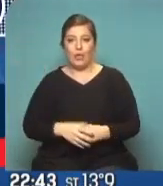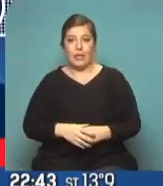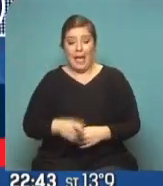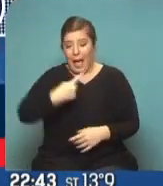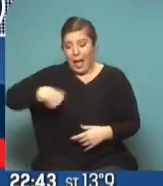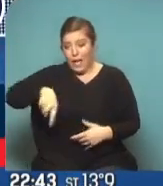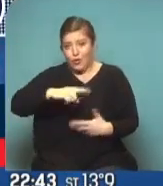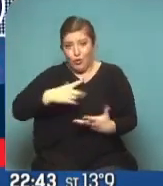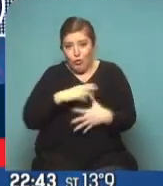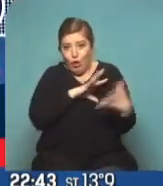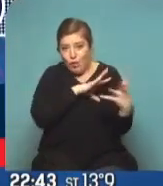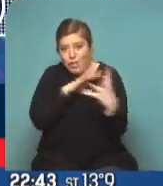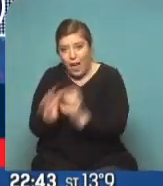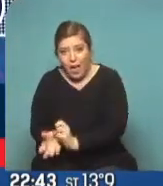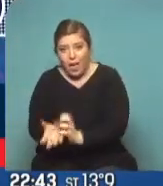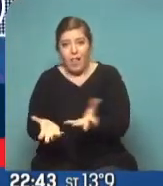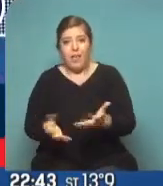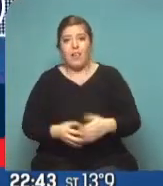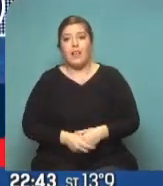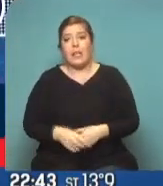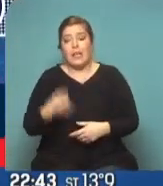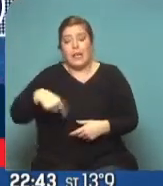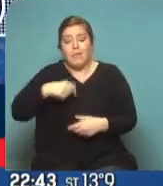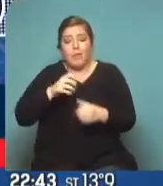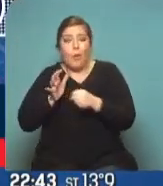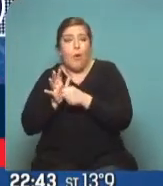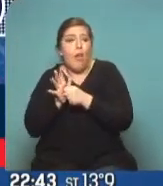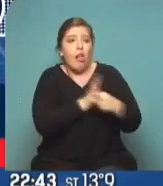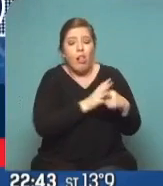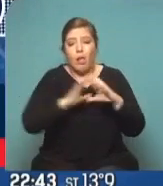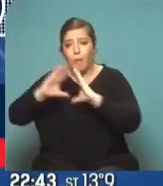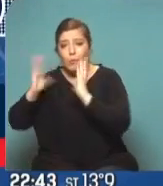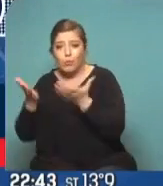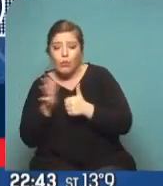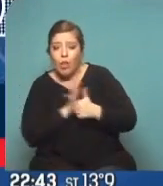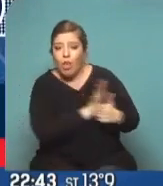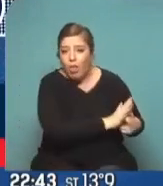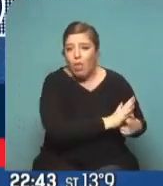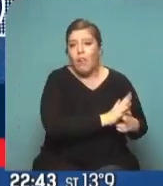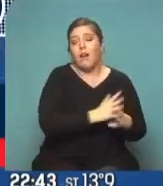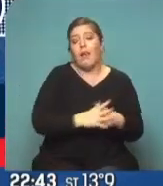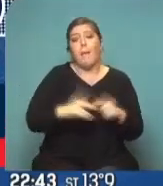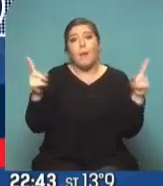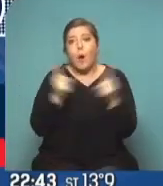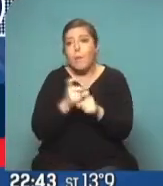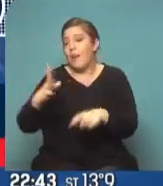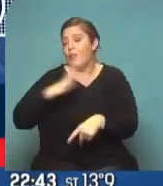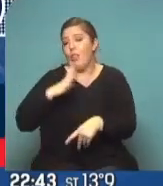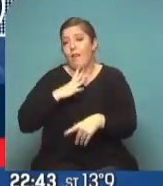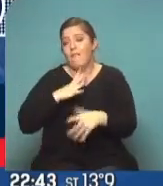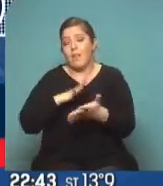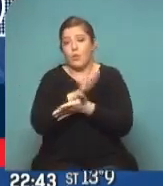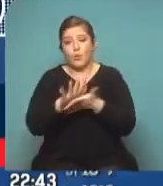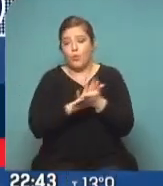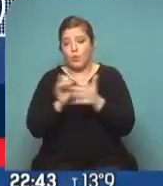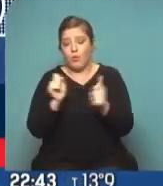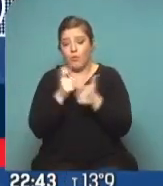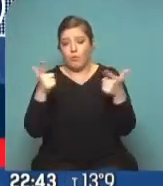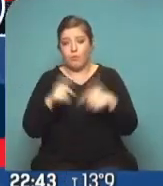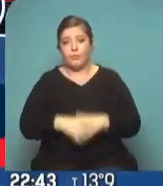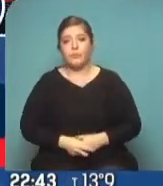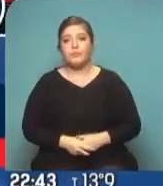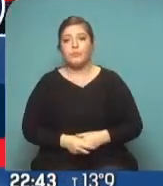hicieron tanto daño, ¿no? Que nos dejaron tan aislados del mundo y con tantos problemas que todavía no hemos podido terminar de resolver. Última